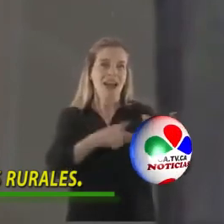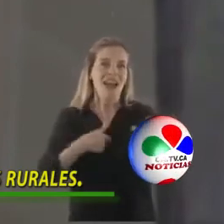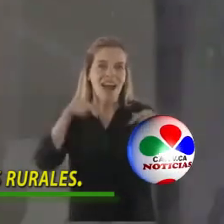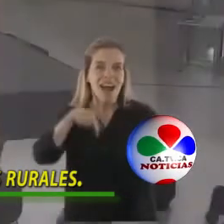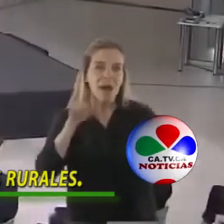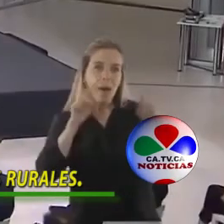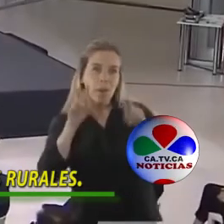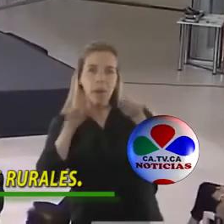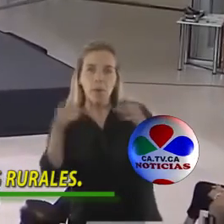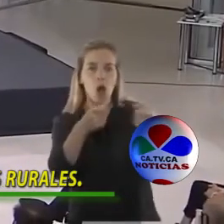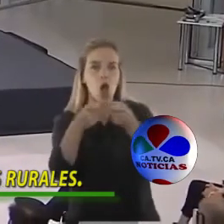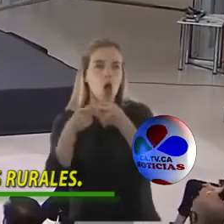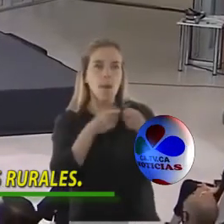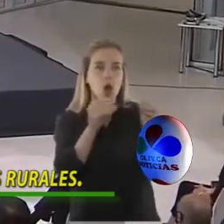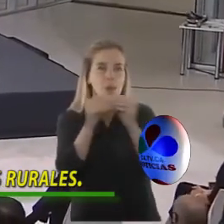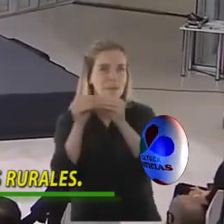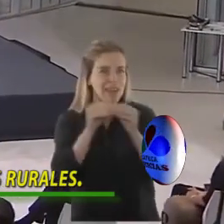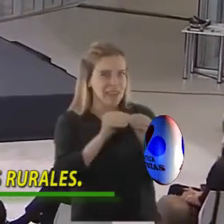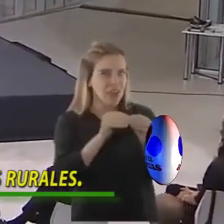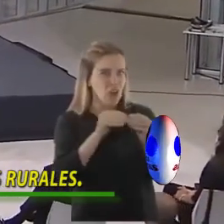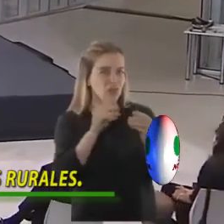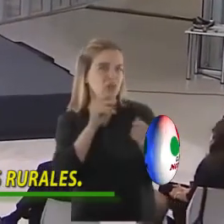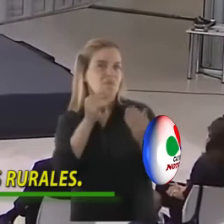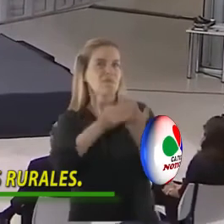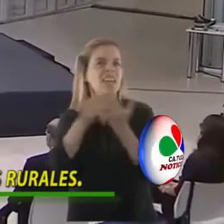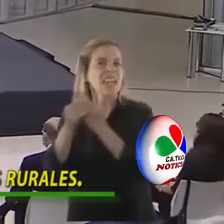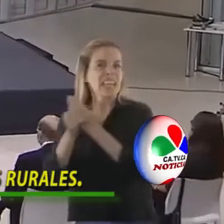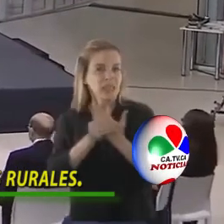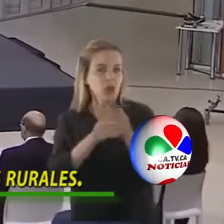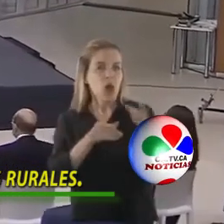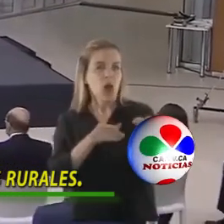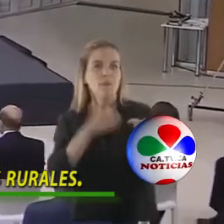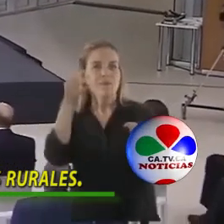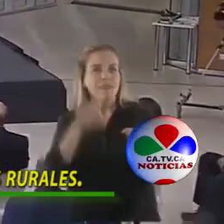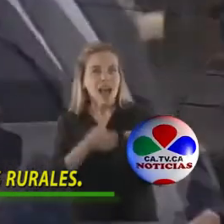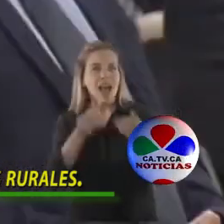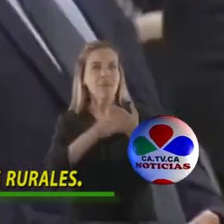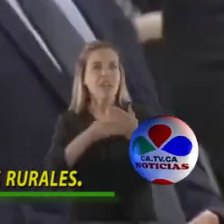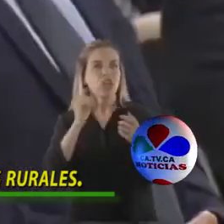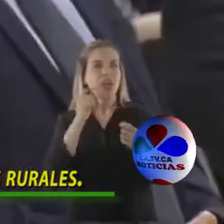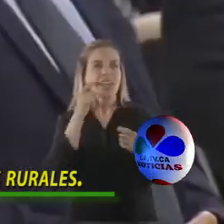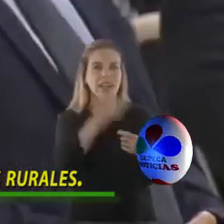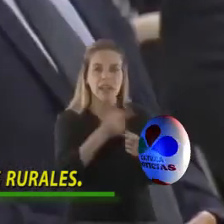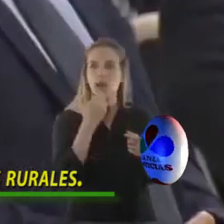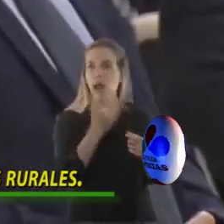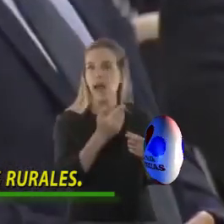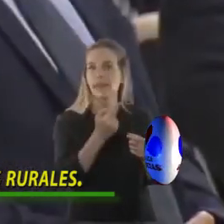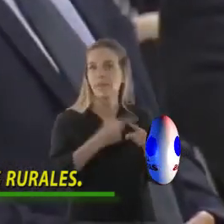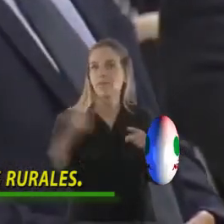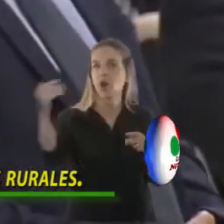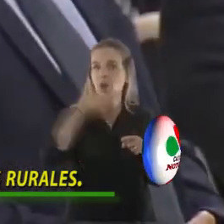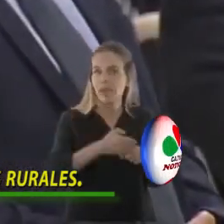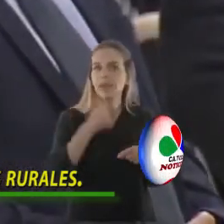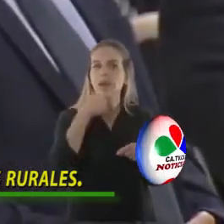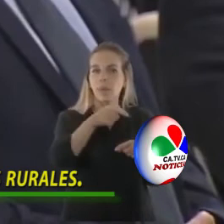a la provincia de Entre Ríos para poder realizar inversiones en caminos rurales, en todo lo que es reparación de caminos rurales, que